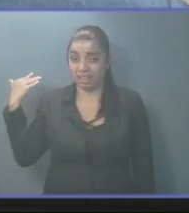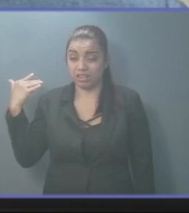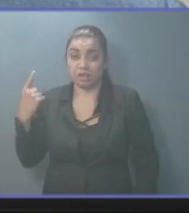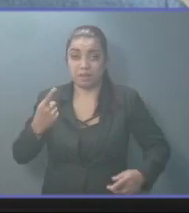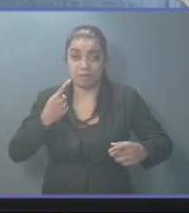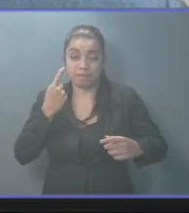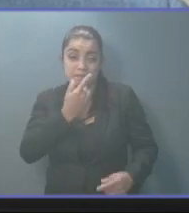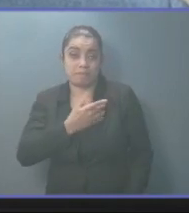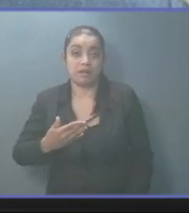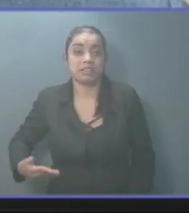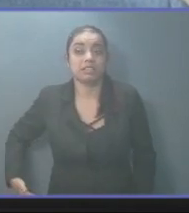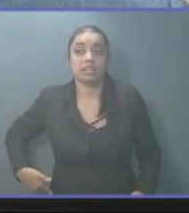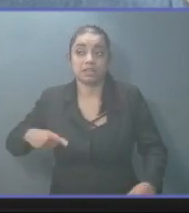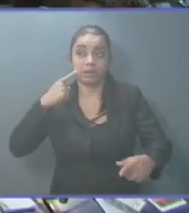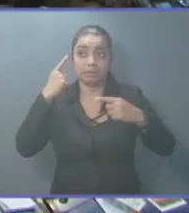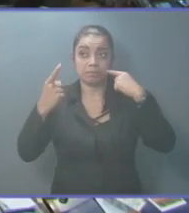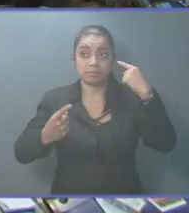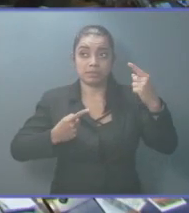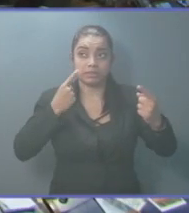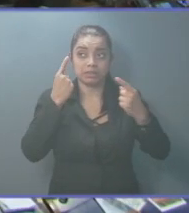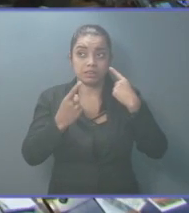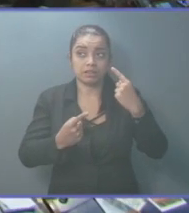presidente a este